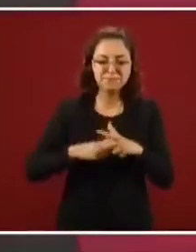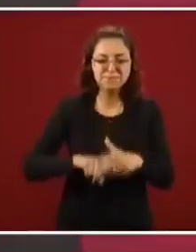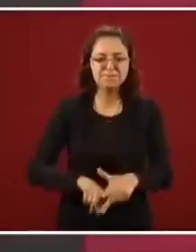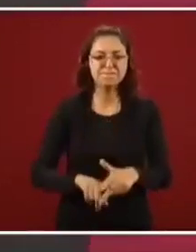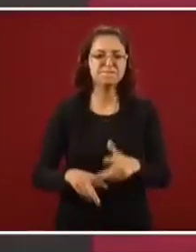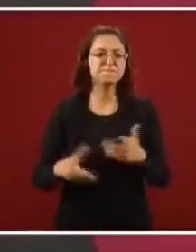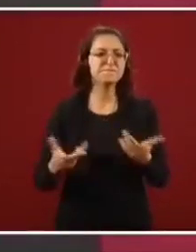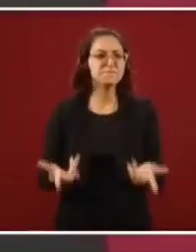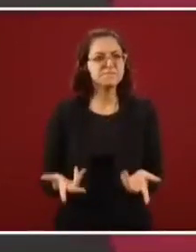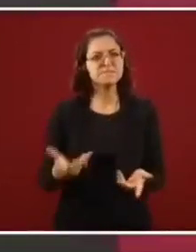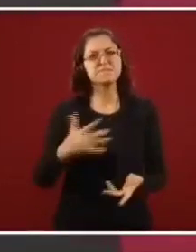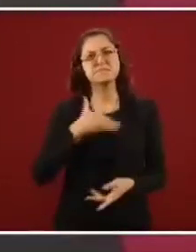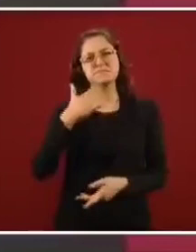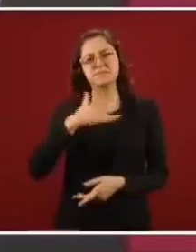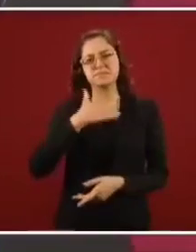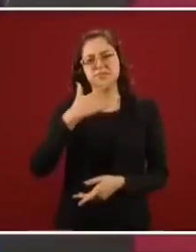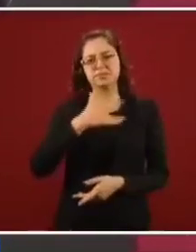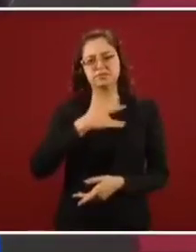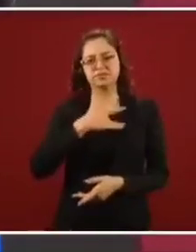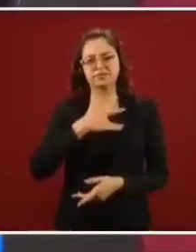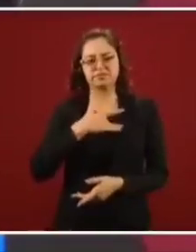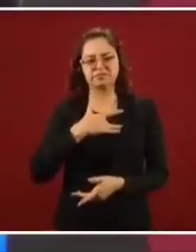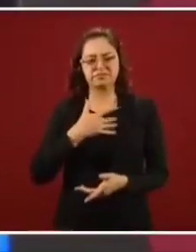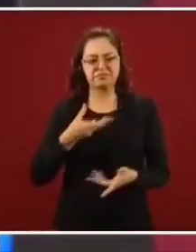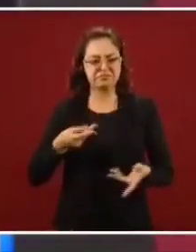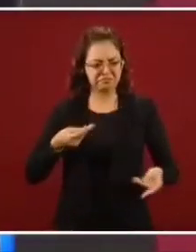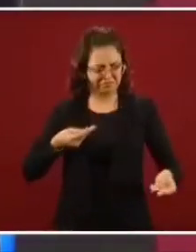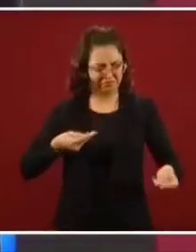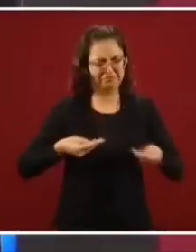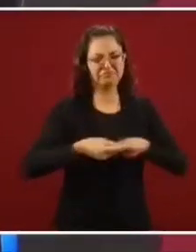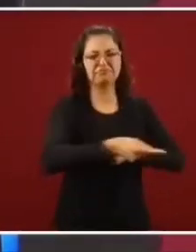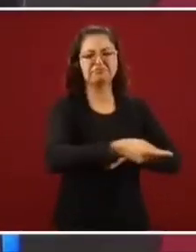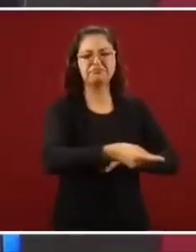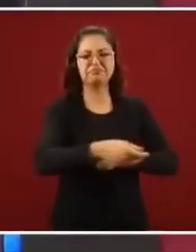intercambio, que se entregue el avión